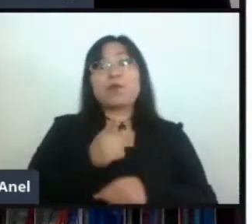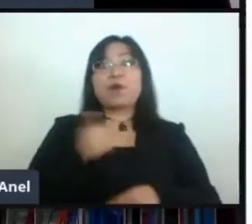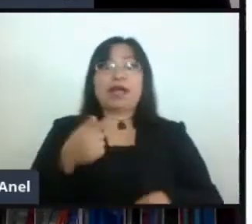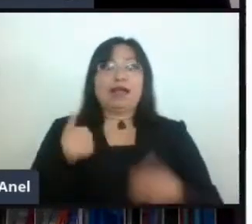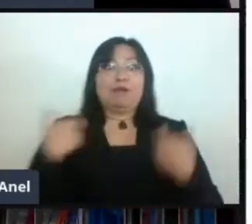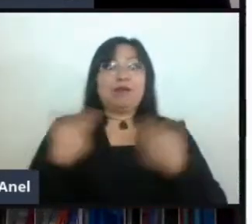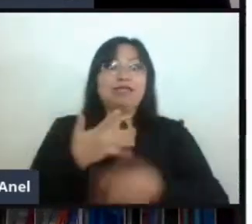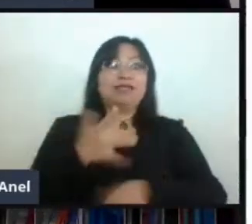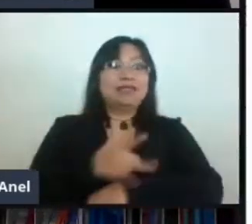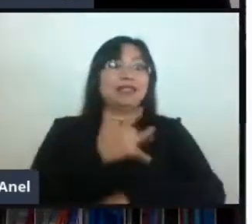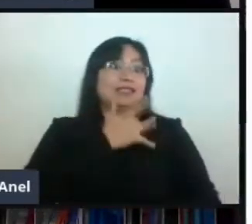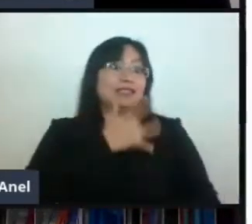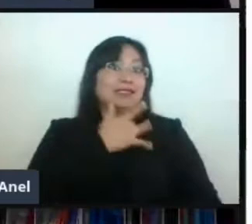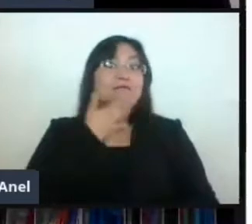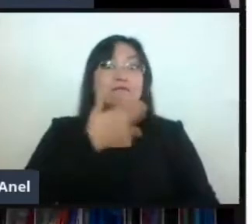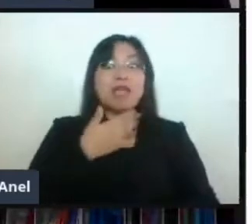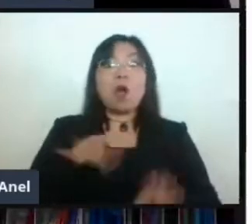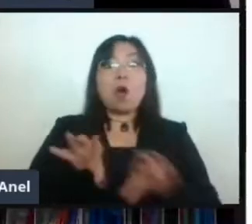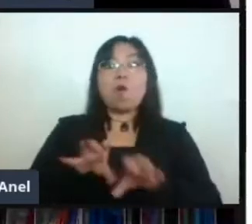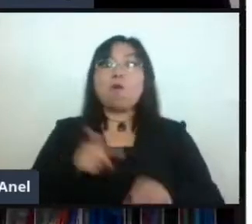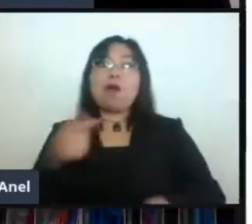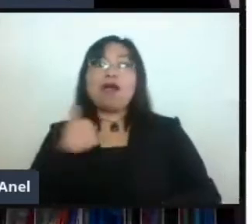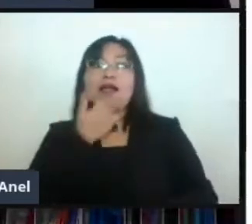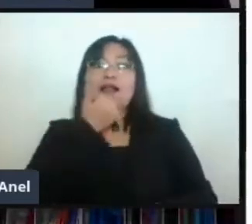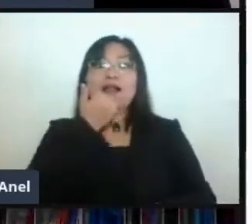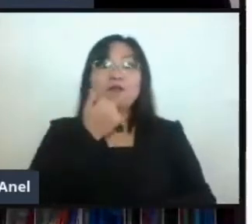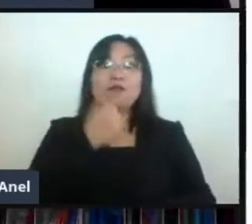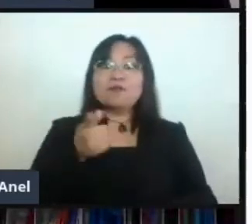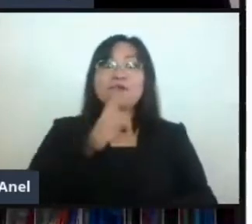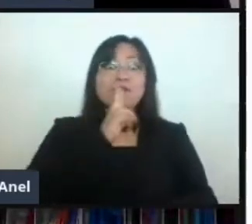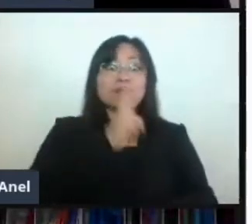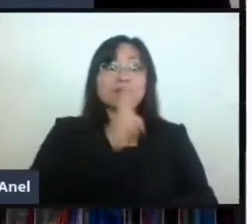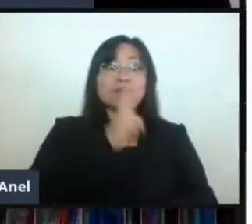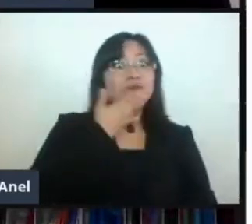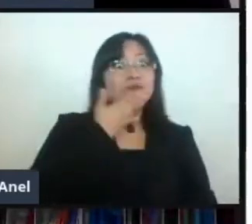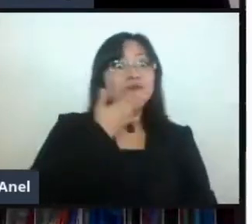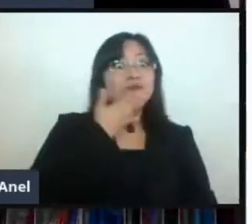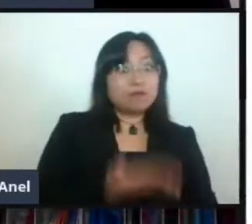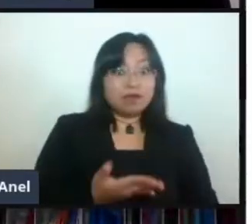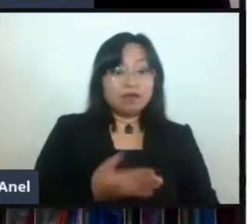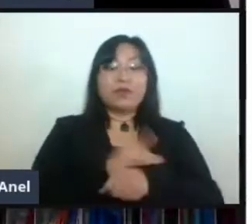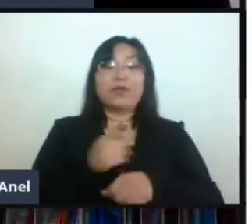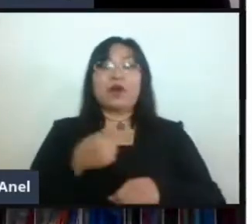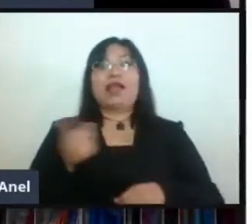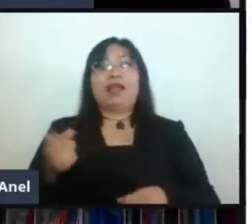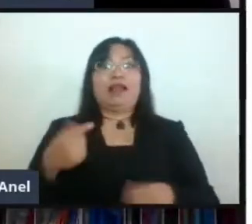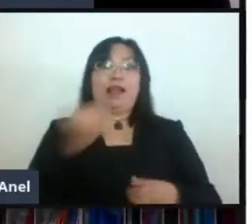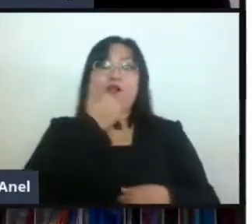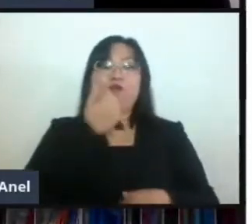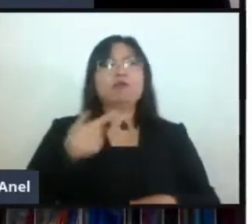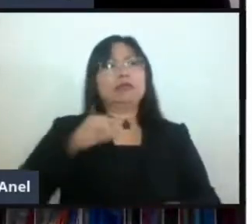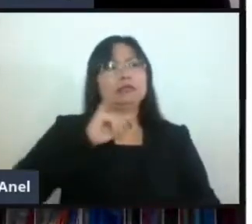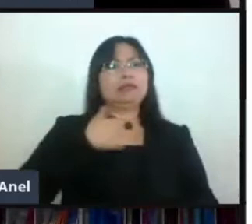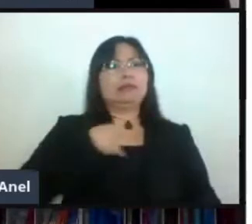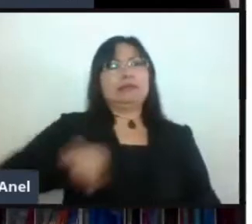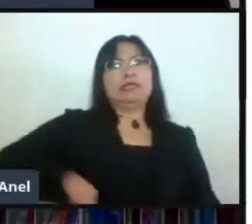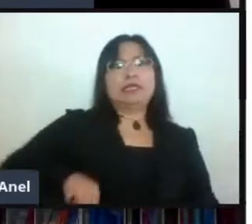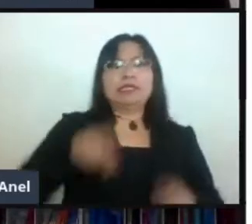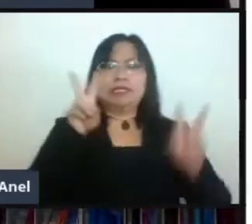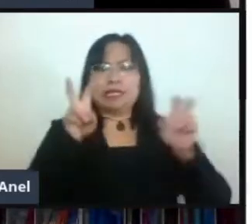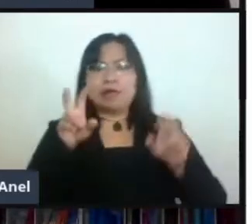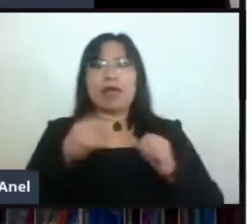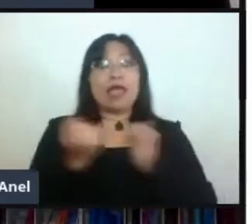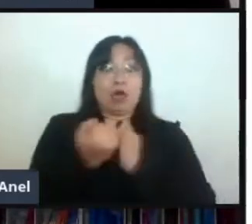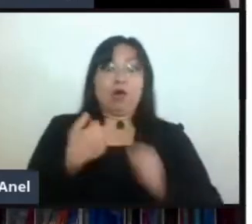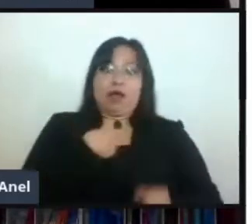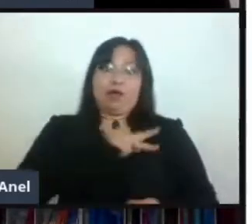momento. Y manda señales claras de me interesa tu trabajo y lo reviso. Entonces,